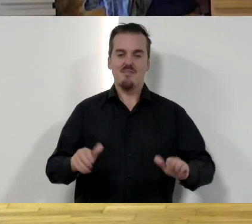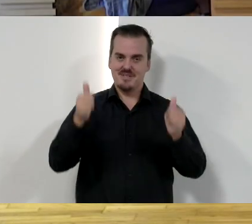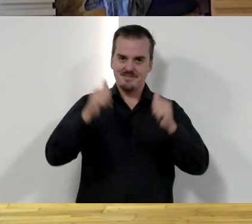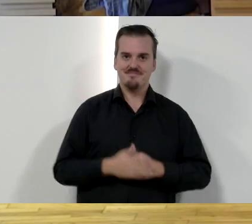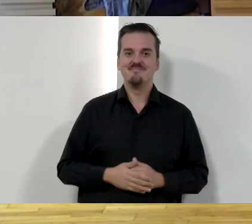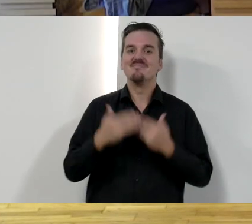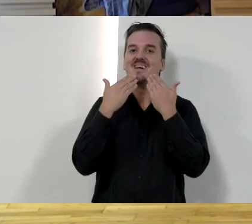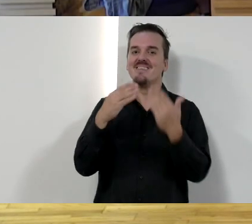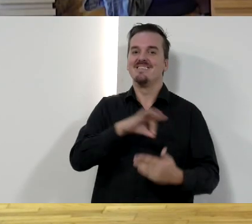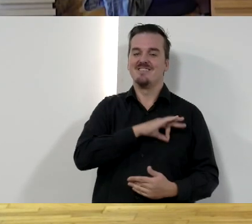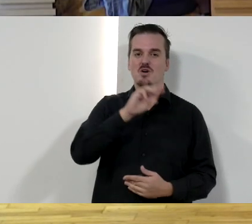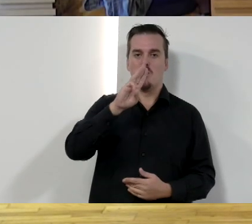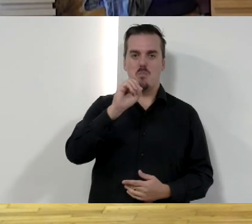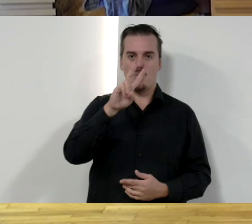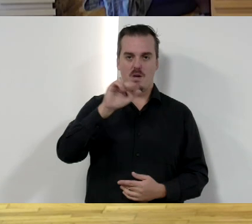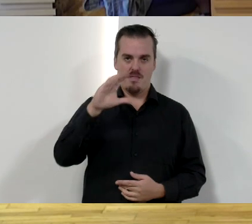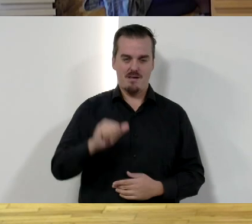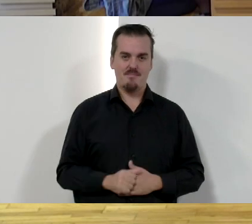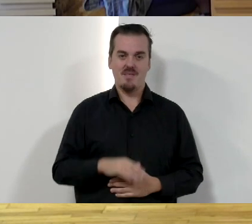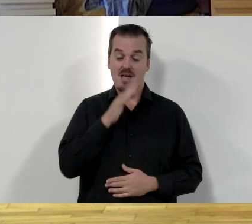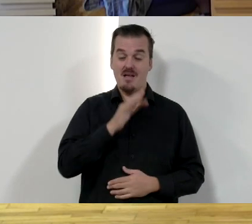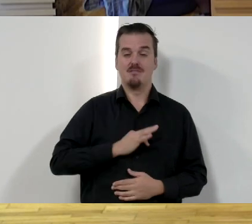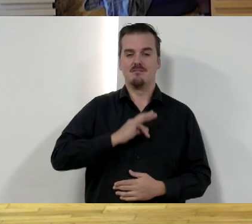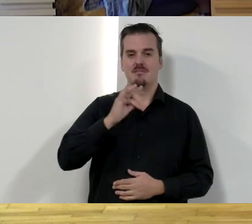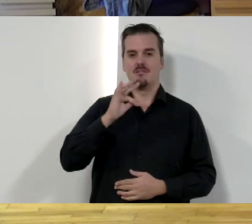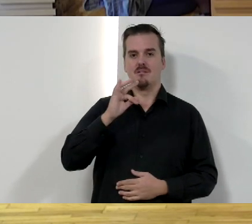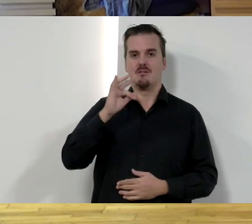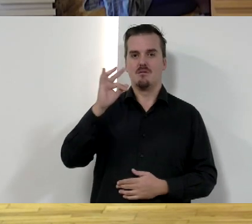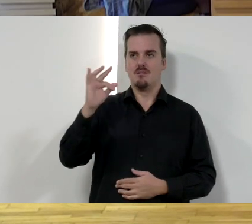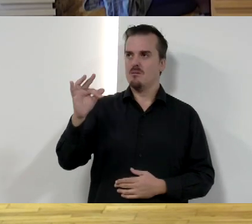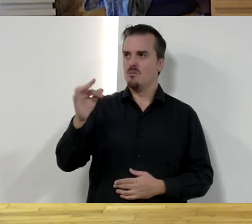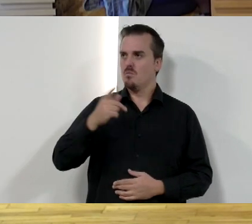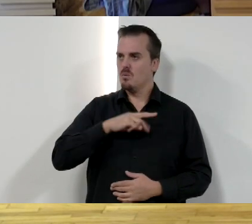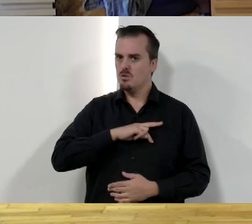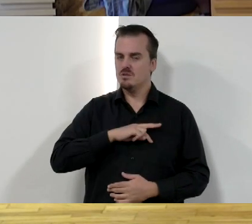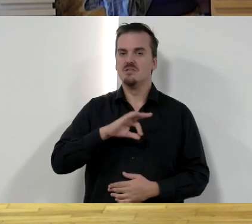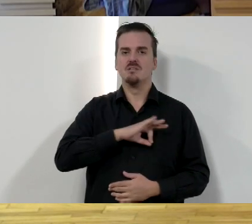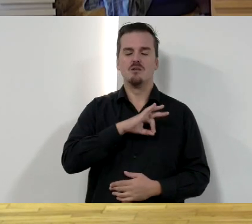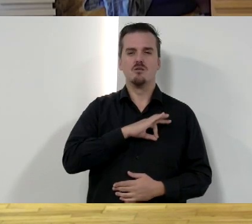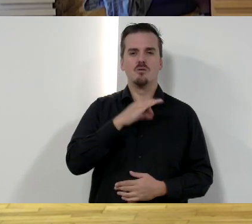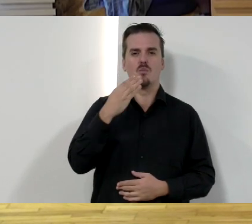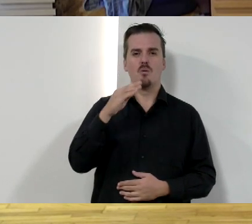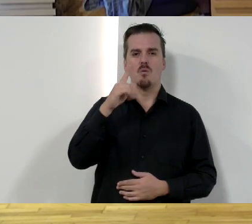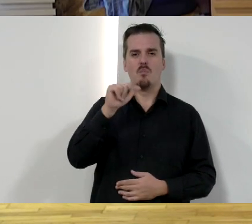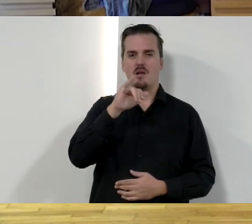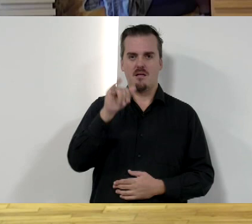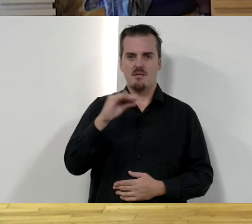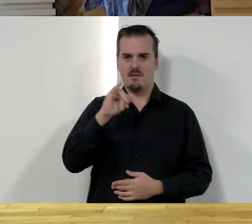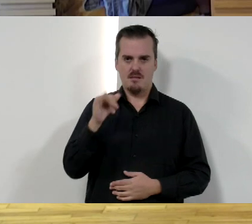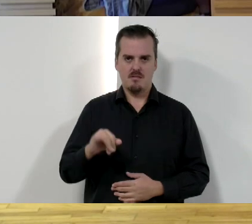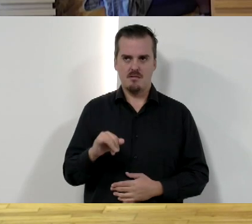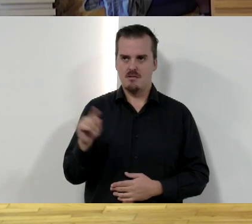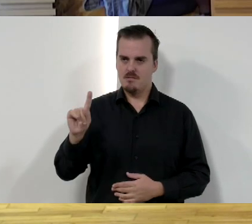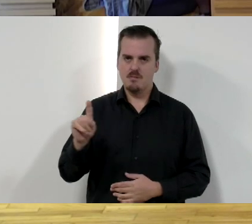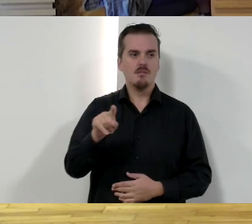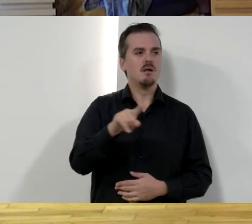Gracias, señor Poveda. Pues tiene la palabra a vos, Luis Blázquez. La señora Peinado, por Unidas Podemos, sí. Pues